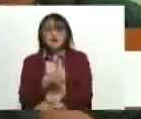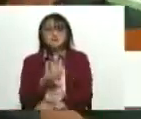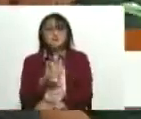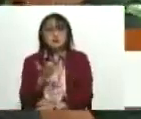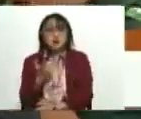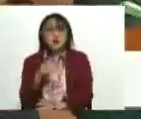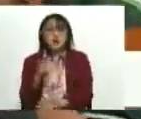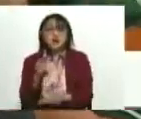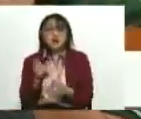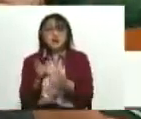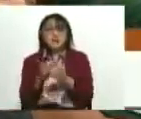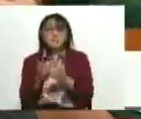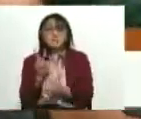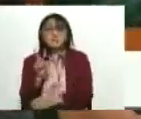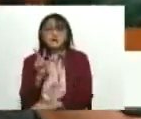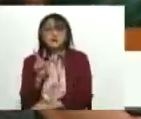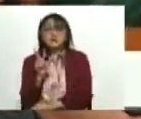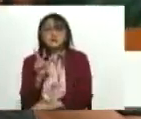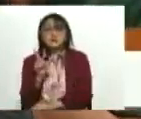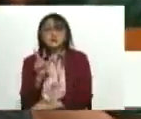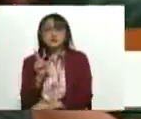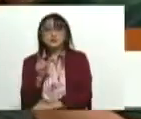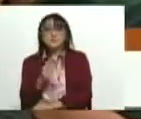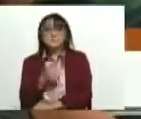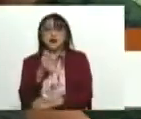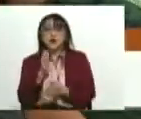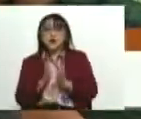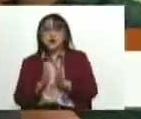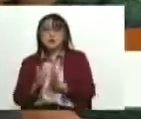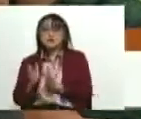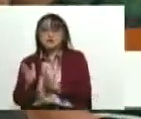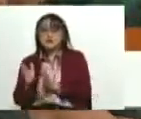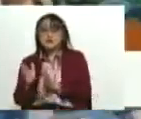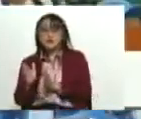duda el Partido Socialista Unido, el partido más organizado,